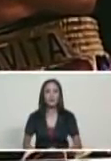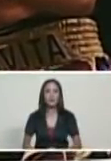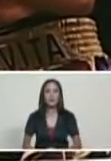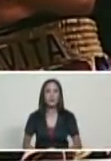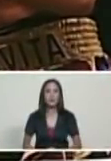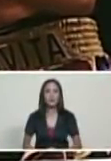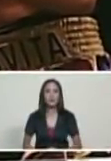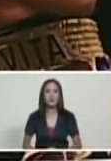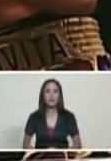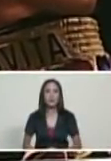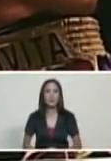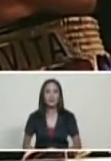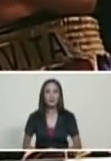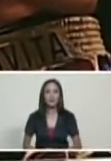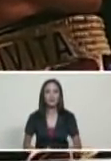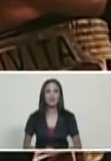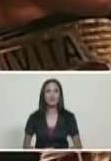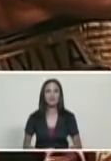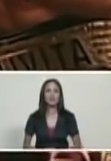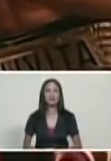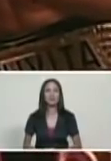Qué foto tan impresionante, ¿verdad?